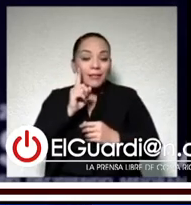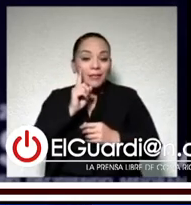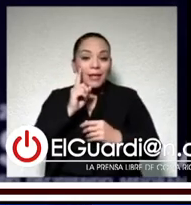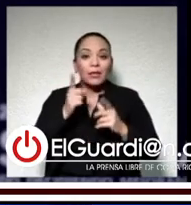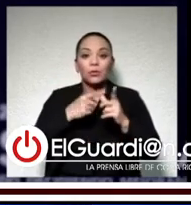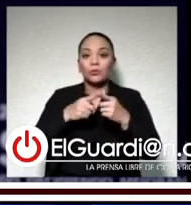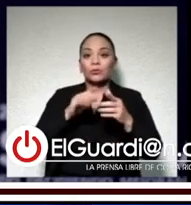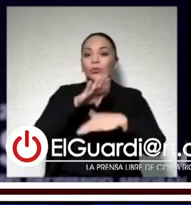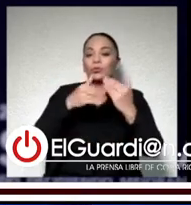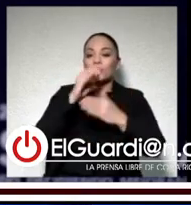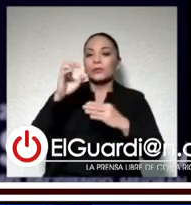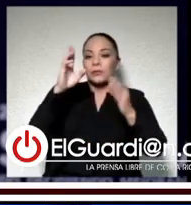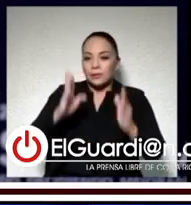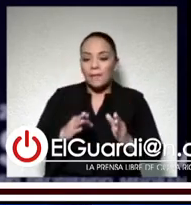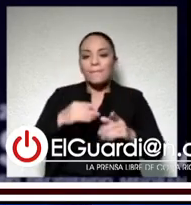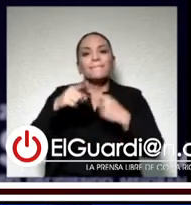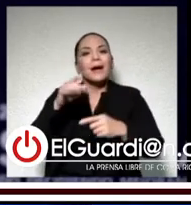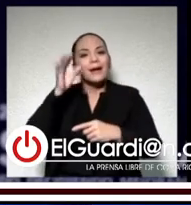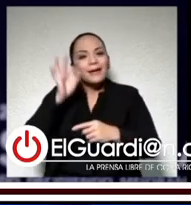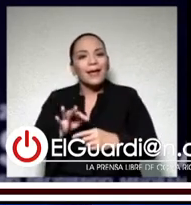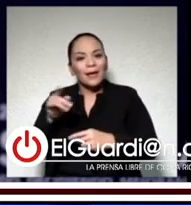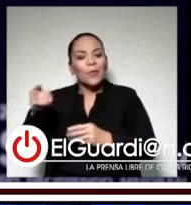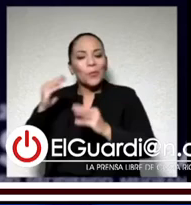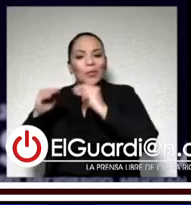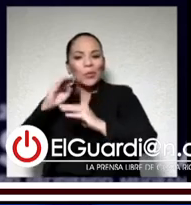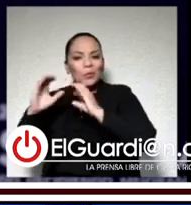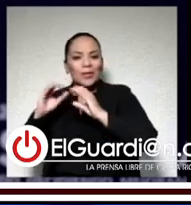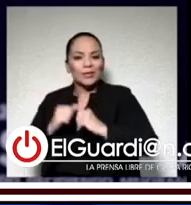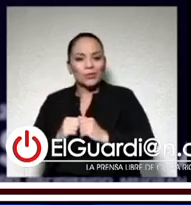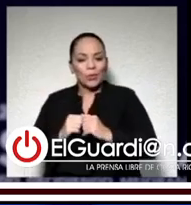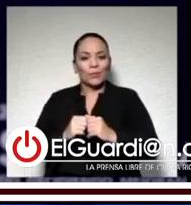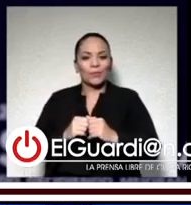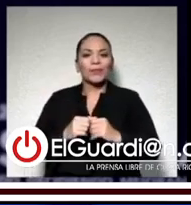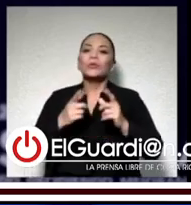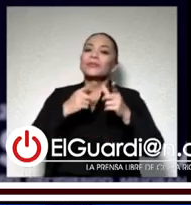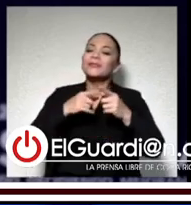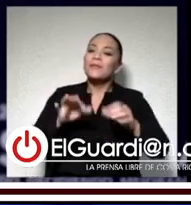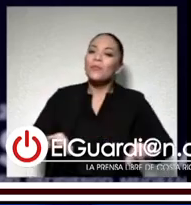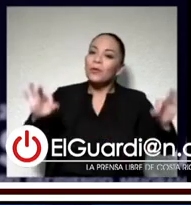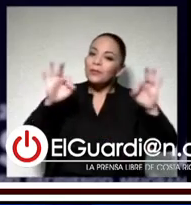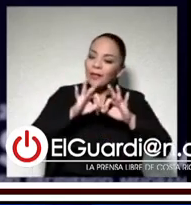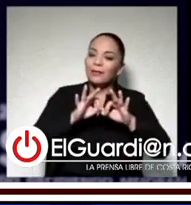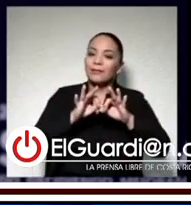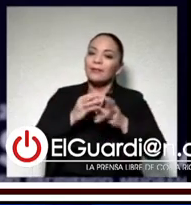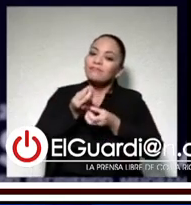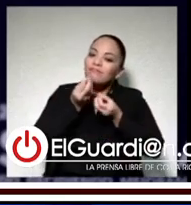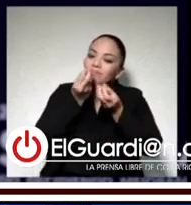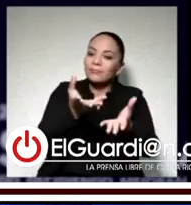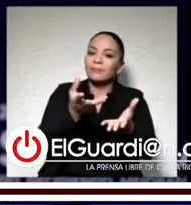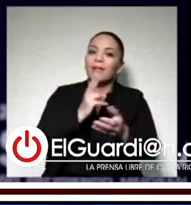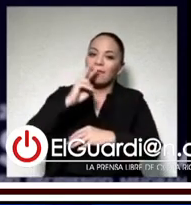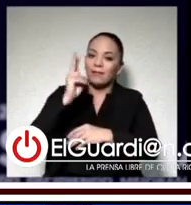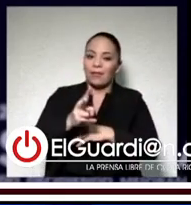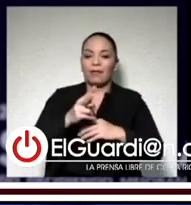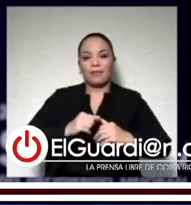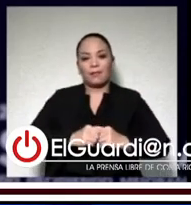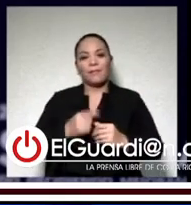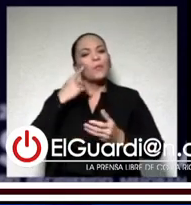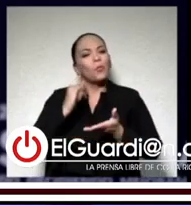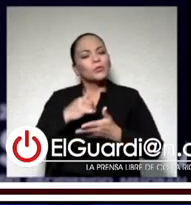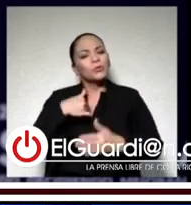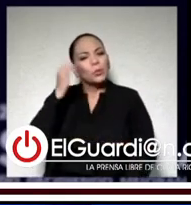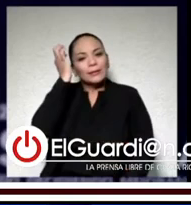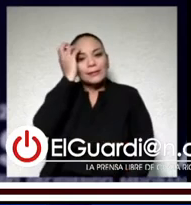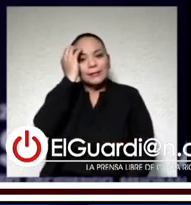ticos van a creerle a un medio. Es importante transmitir la verdad. Por eso me preocupaba